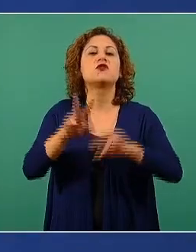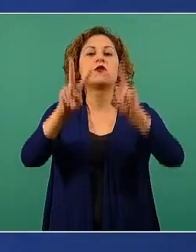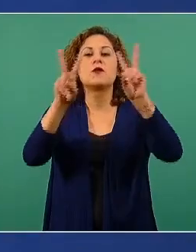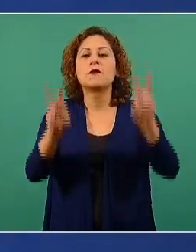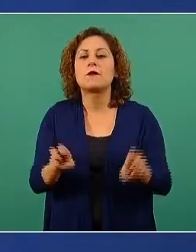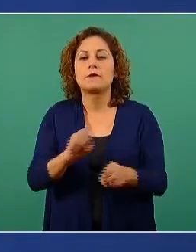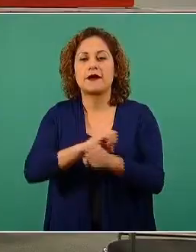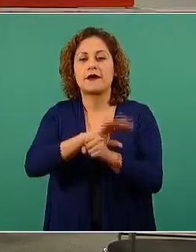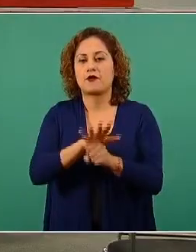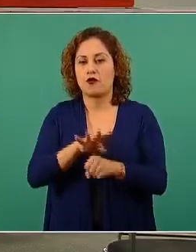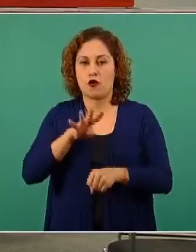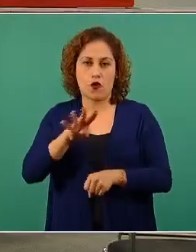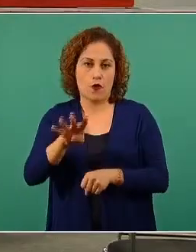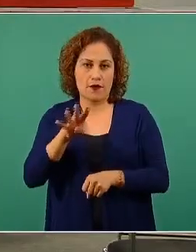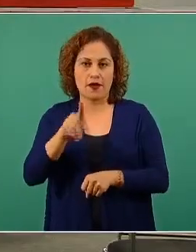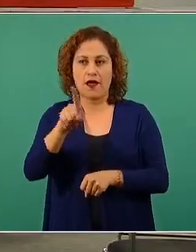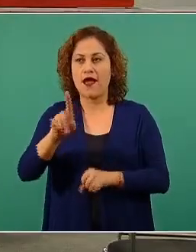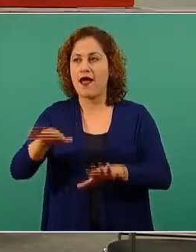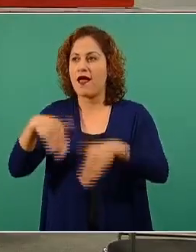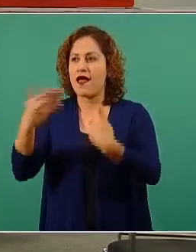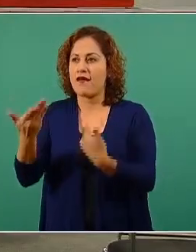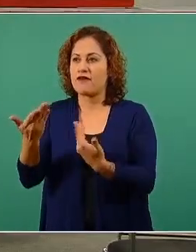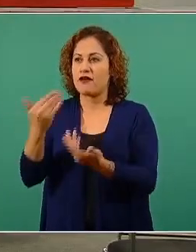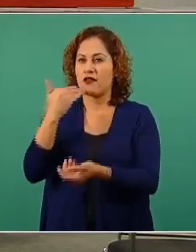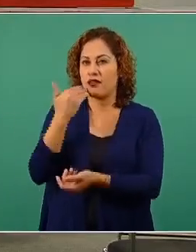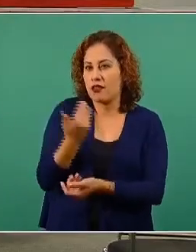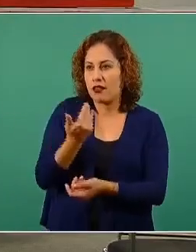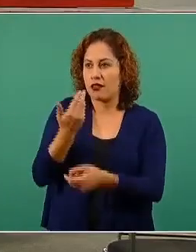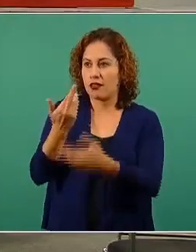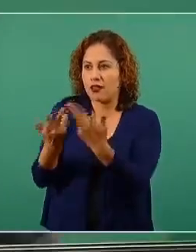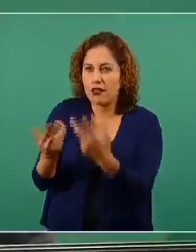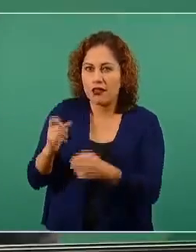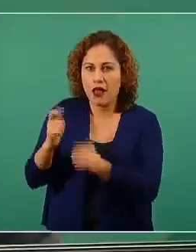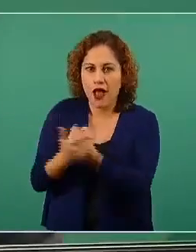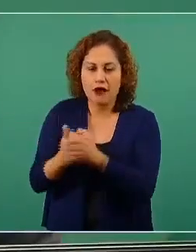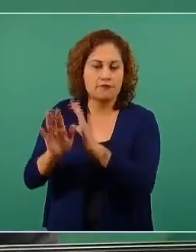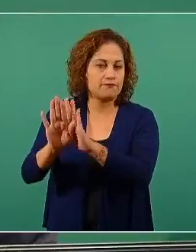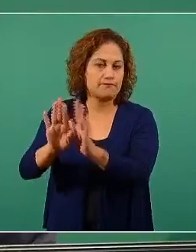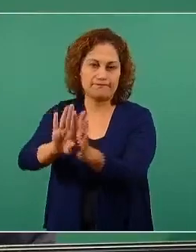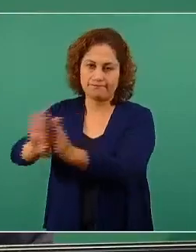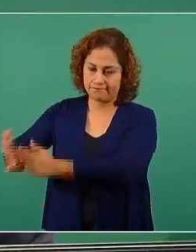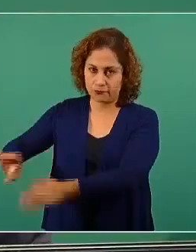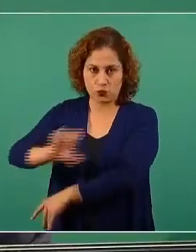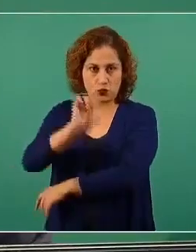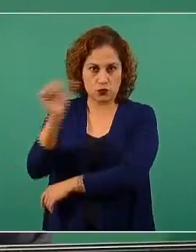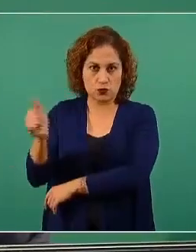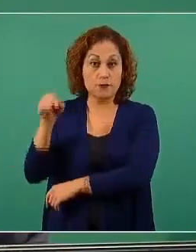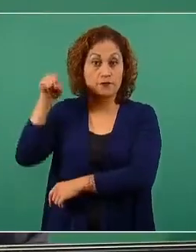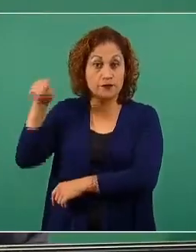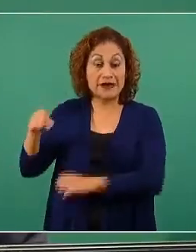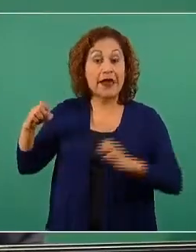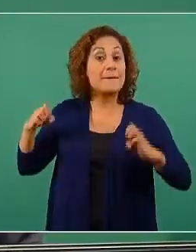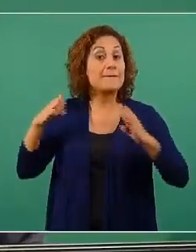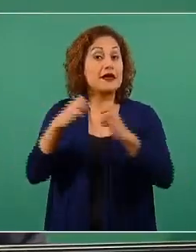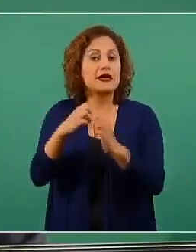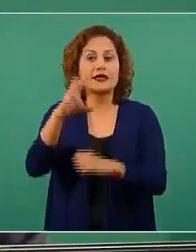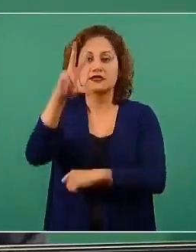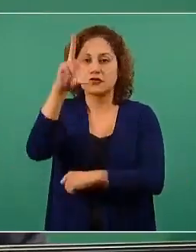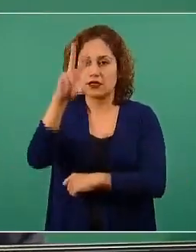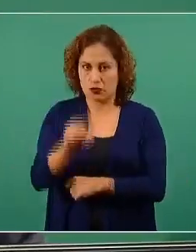necesita una ambulancia. Y no confundir que esto no es para atender emergencias. No es para hablar y decir, está mi familiar enfermo.